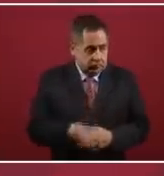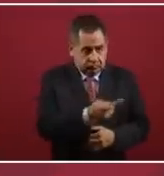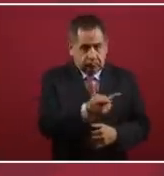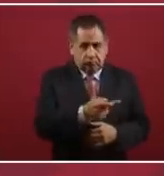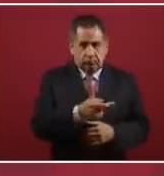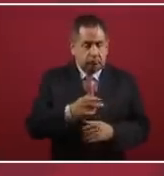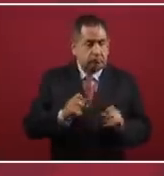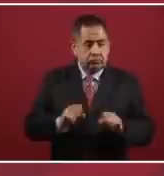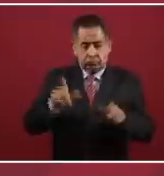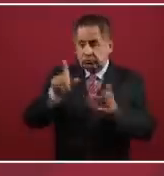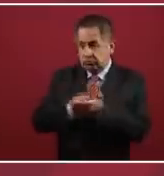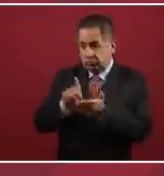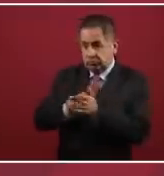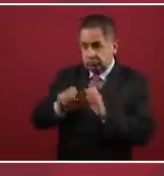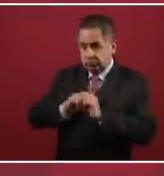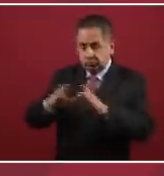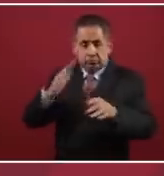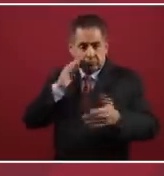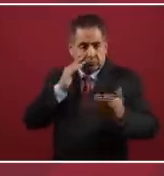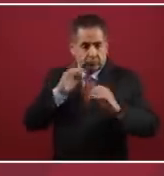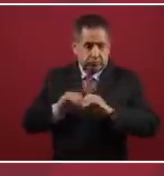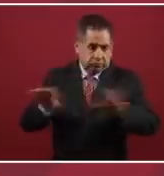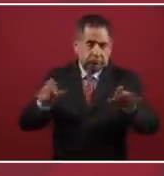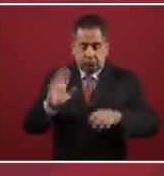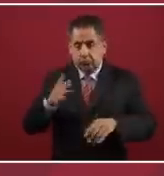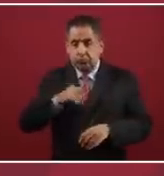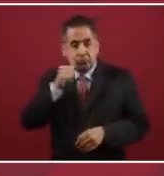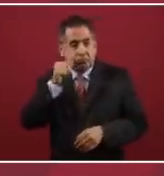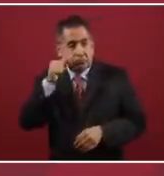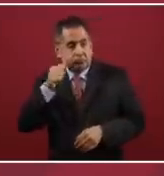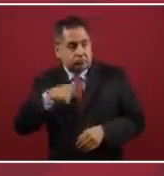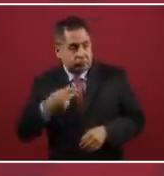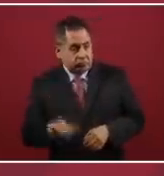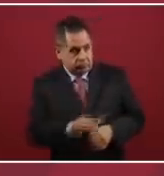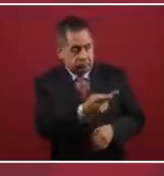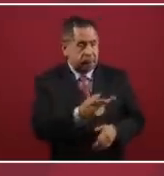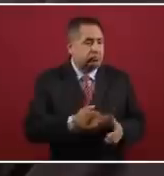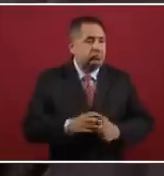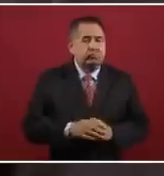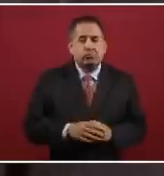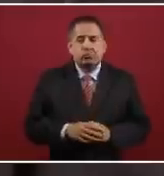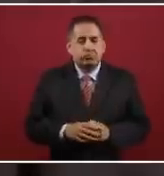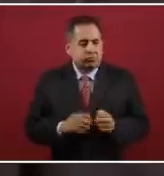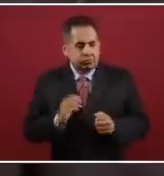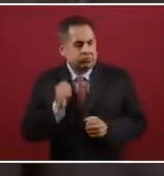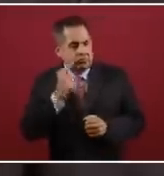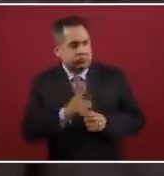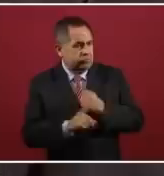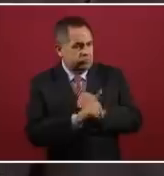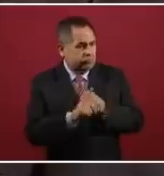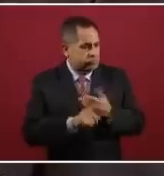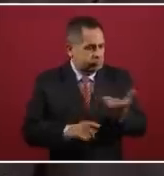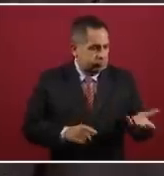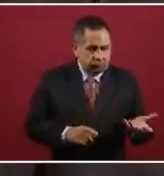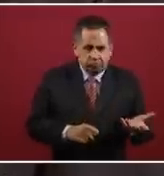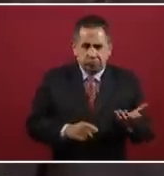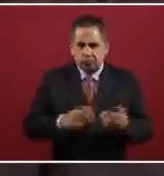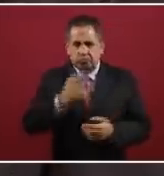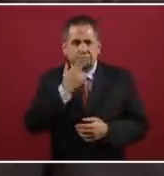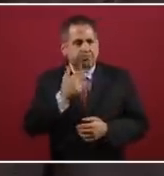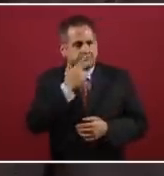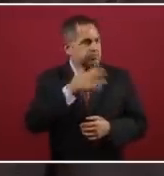subí a mi Face, si tenían problemas de